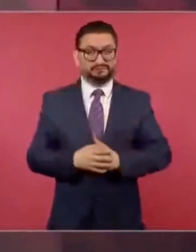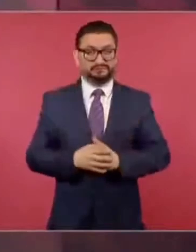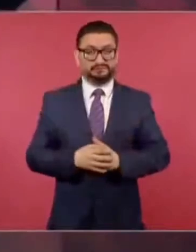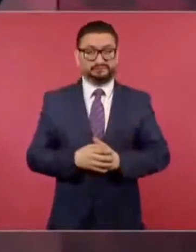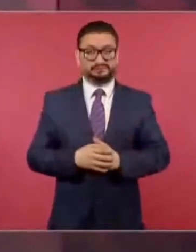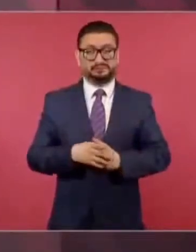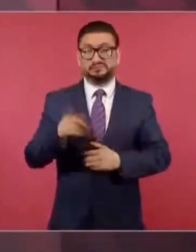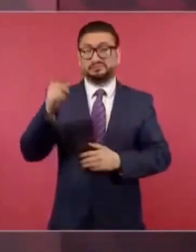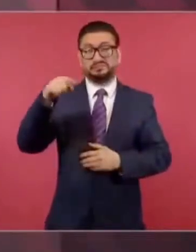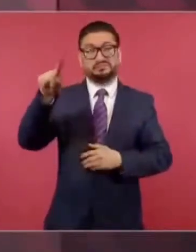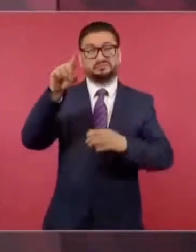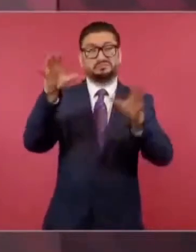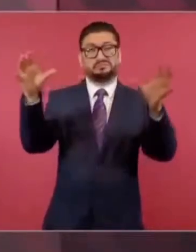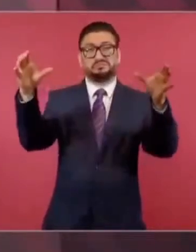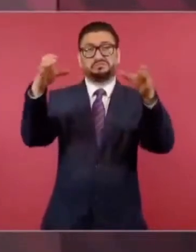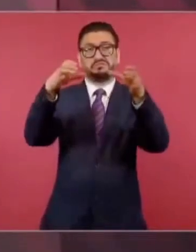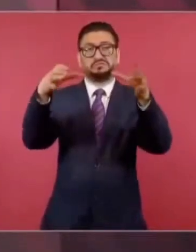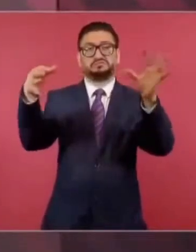se unían.